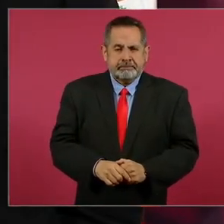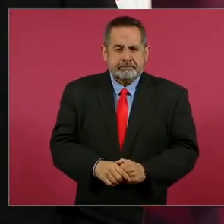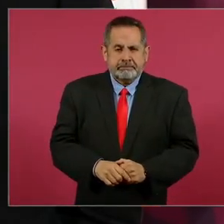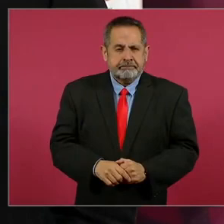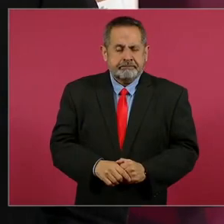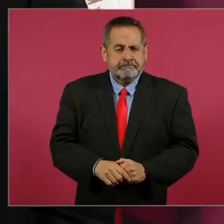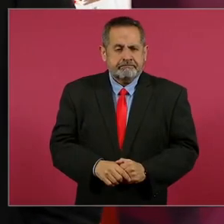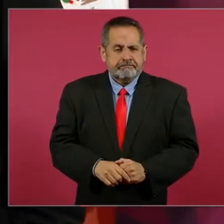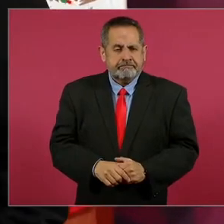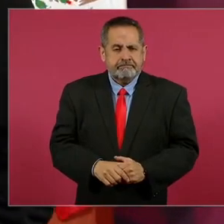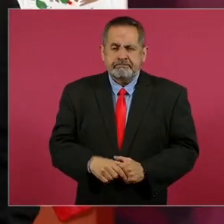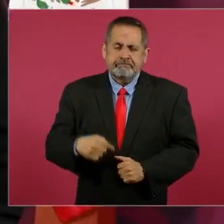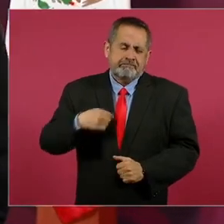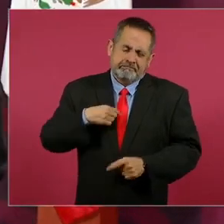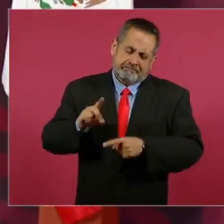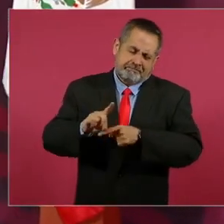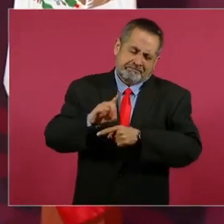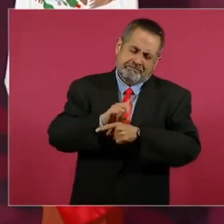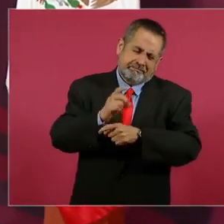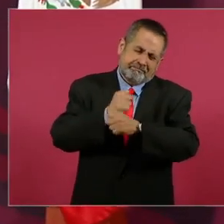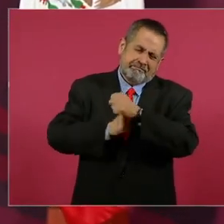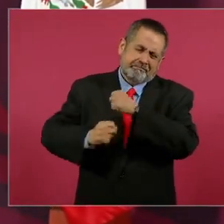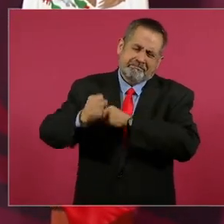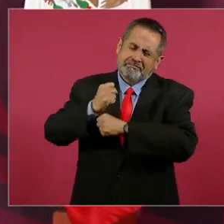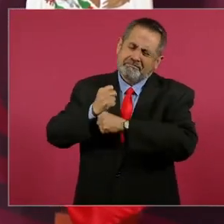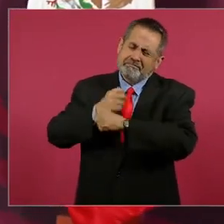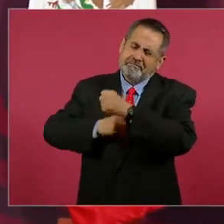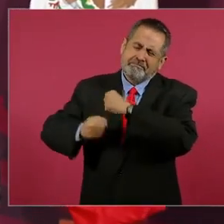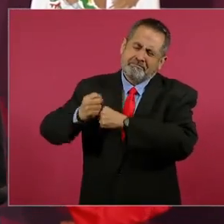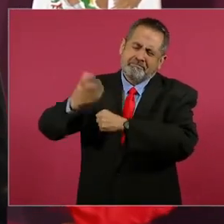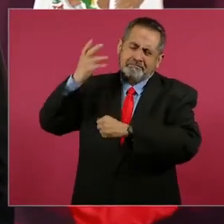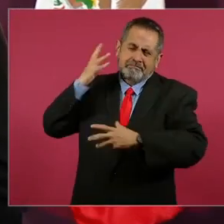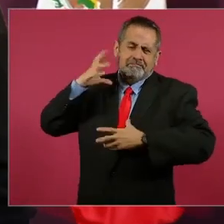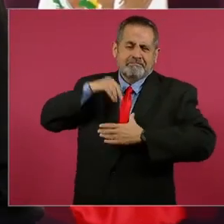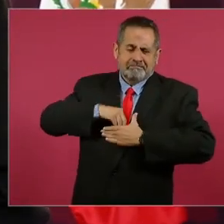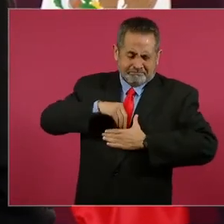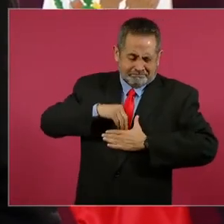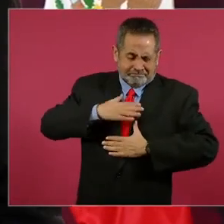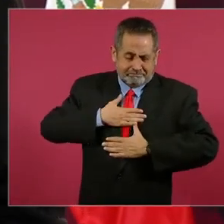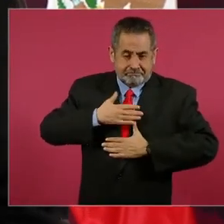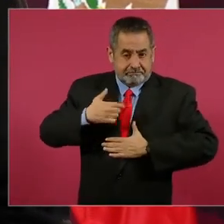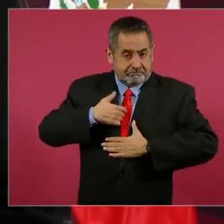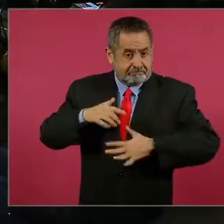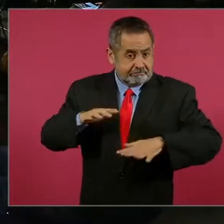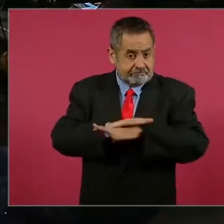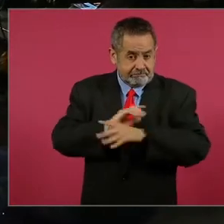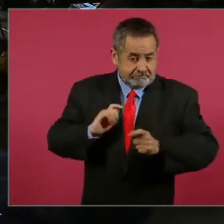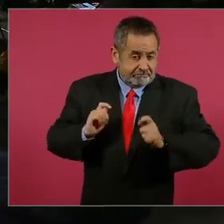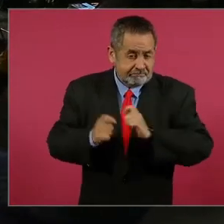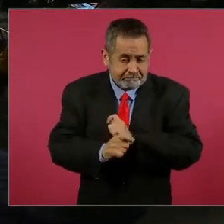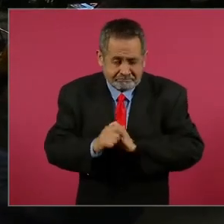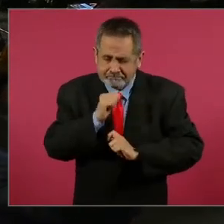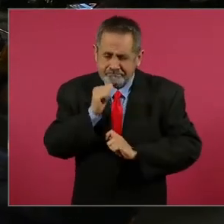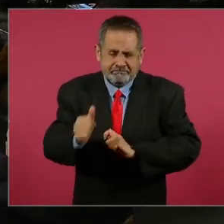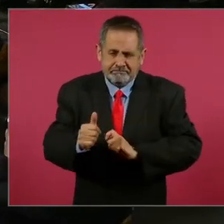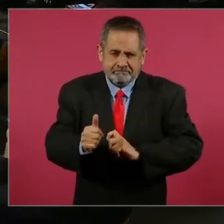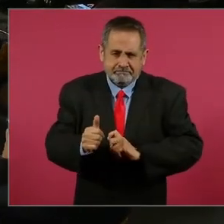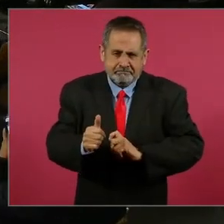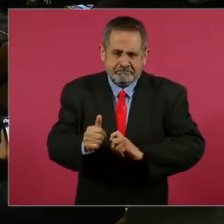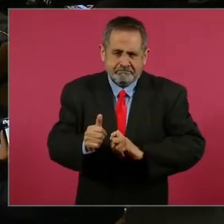traemos desde hace muchísimos años y no vamos a cambiar. Y perdón que me haya querido hacerlo así,